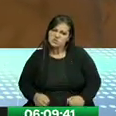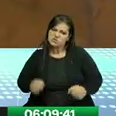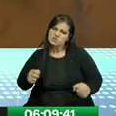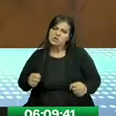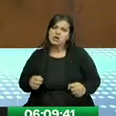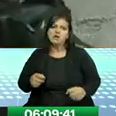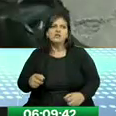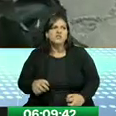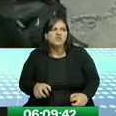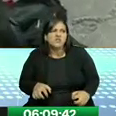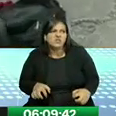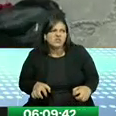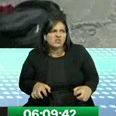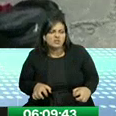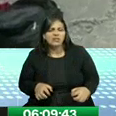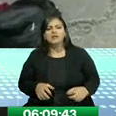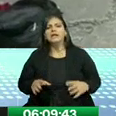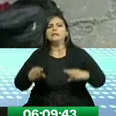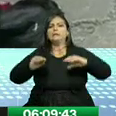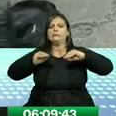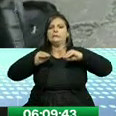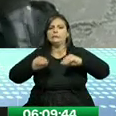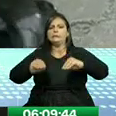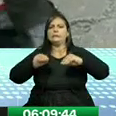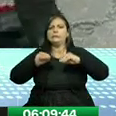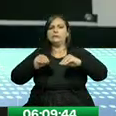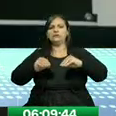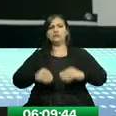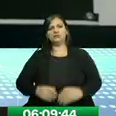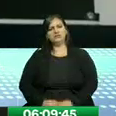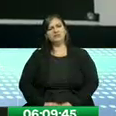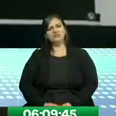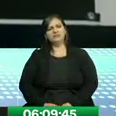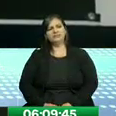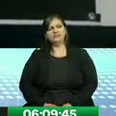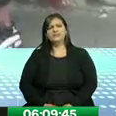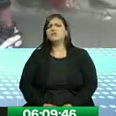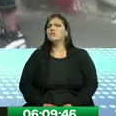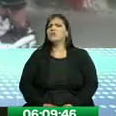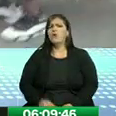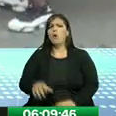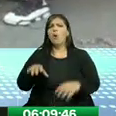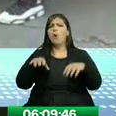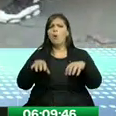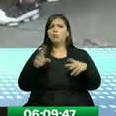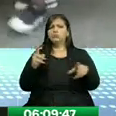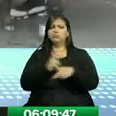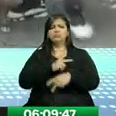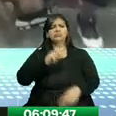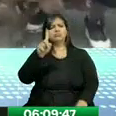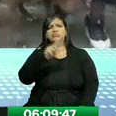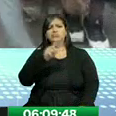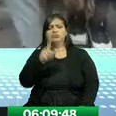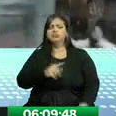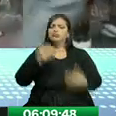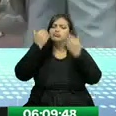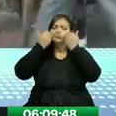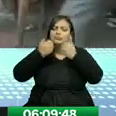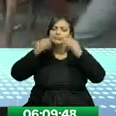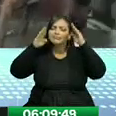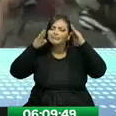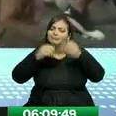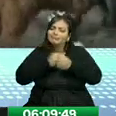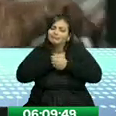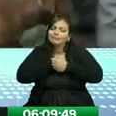Compartir con una mascota. Pero hay otros que, miserables, como dices tú, que van y que utilizan, que les ponen carne, que les hacen pelear con